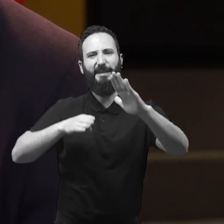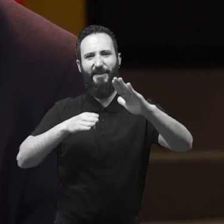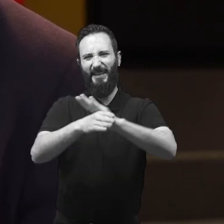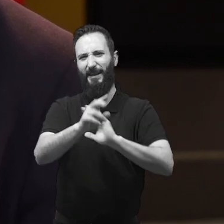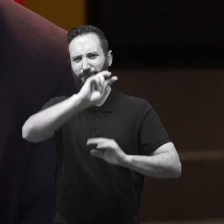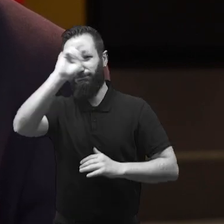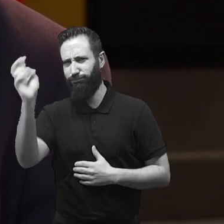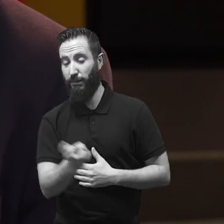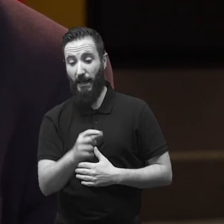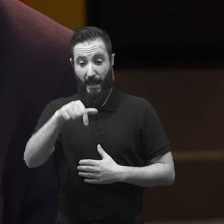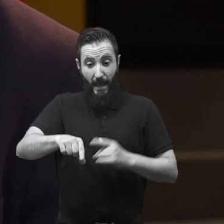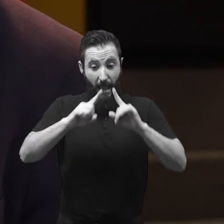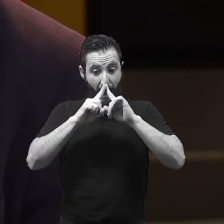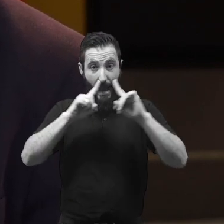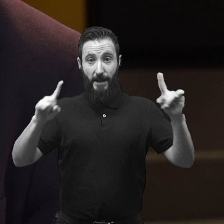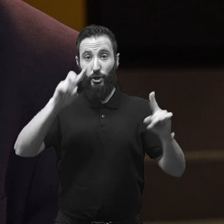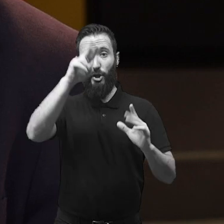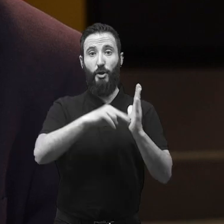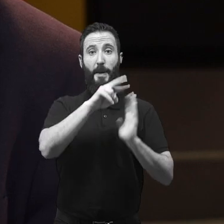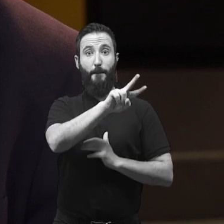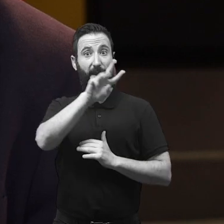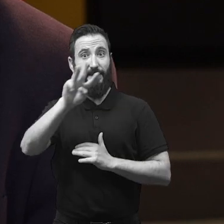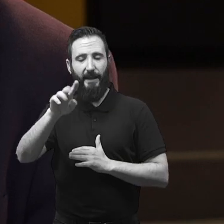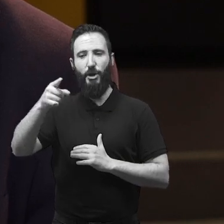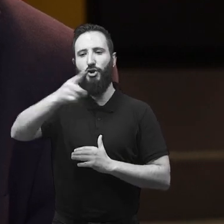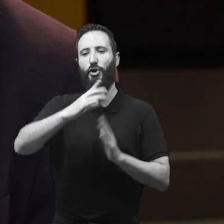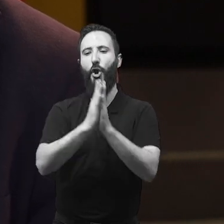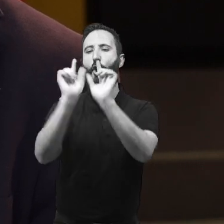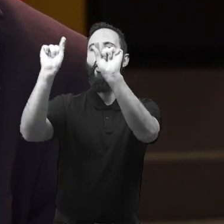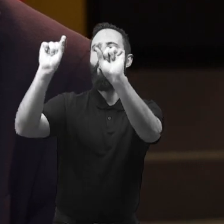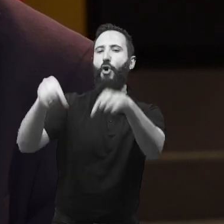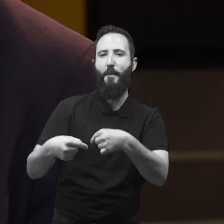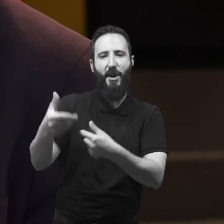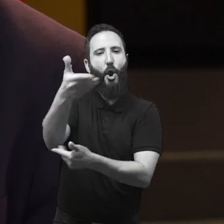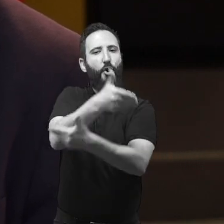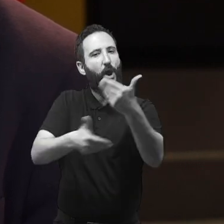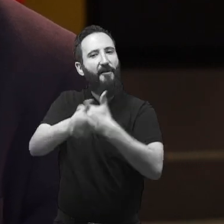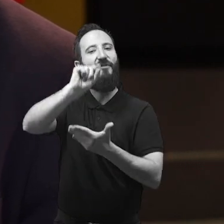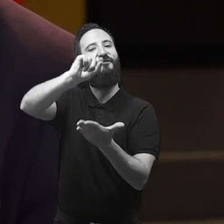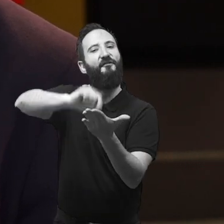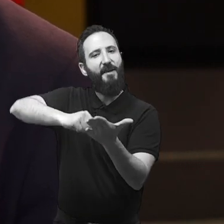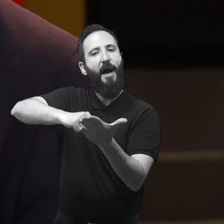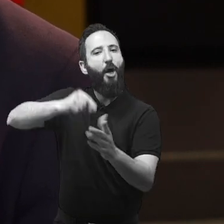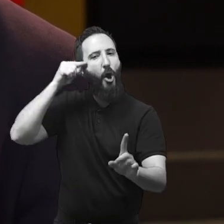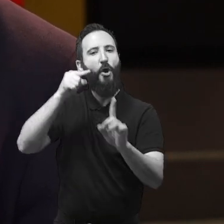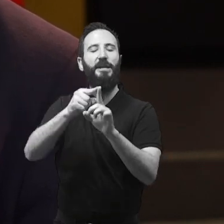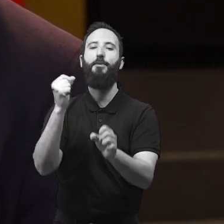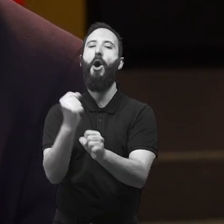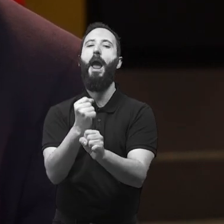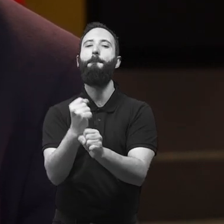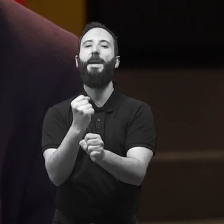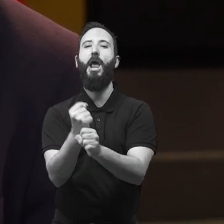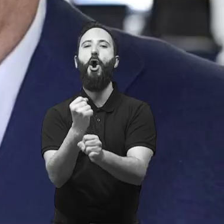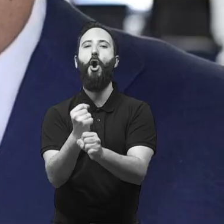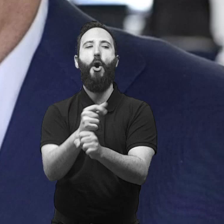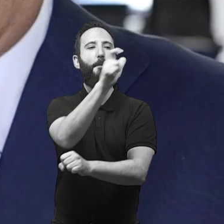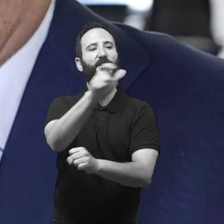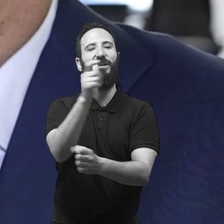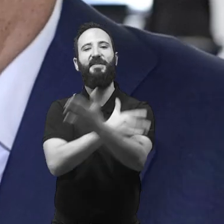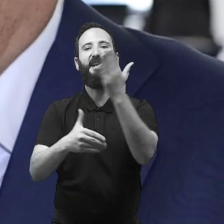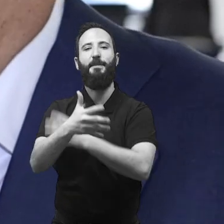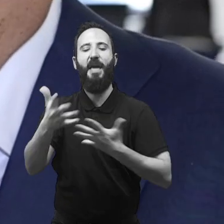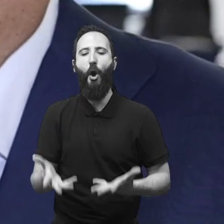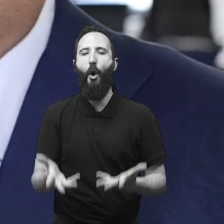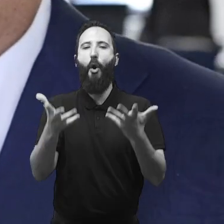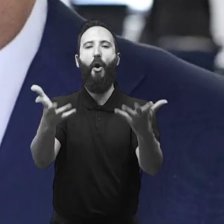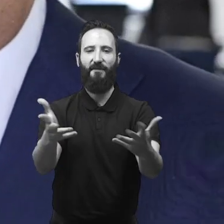año 2023 hemos firmado un convenio de colaboración para favorecer el empleo para personas con discapacidad. Microsoft desde